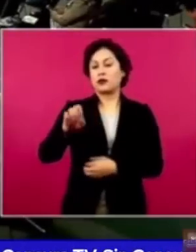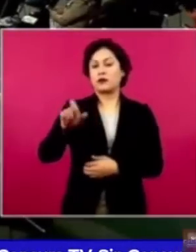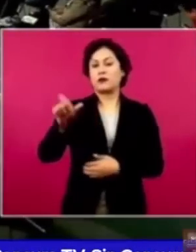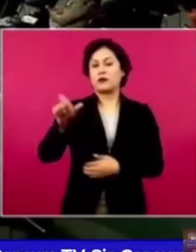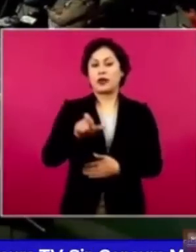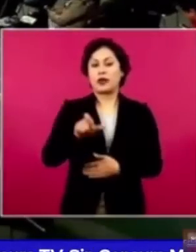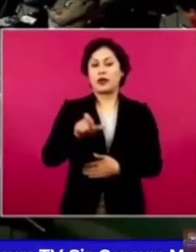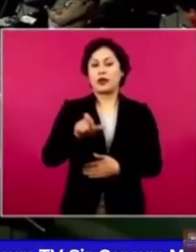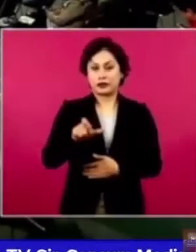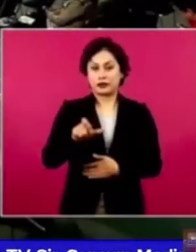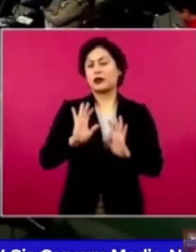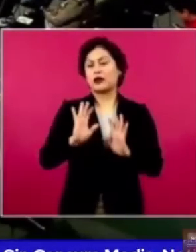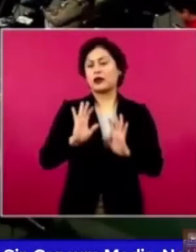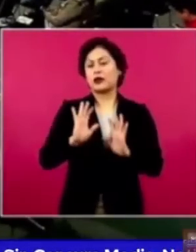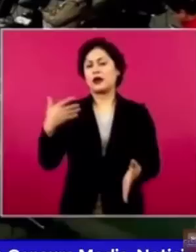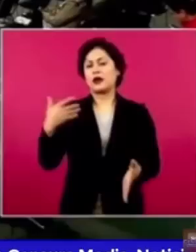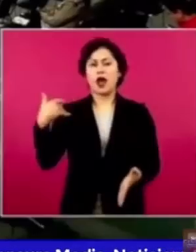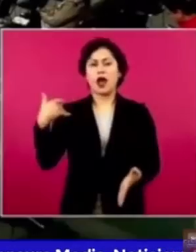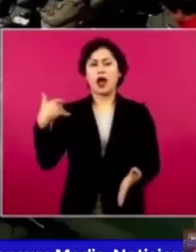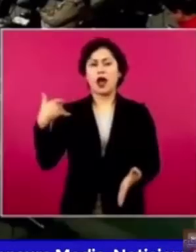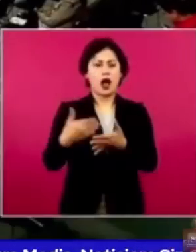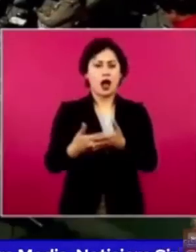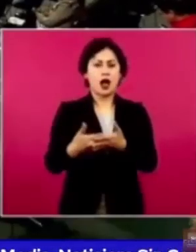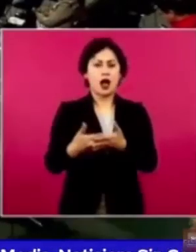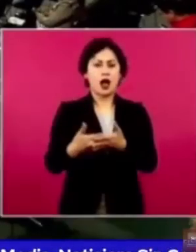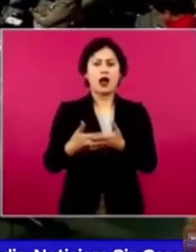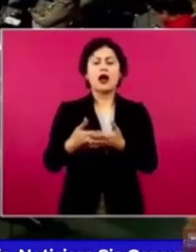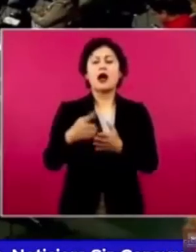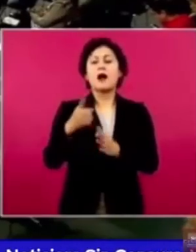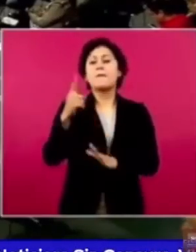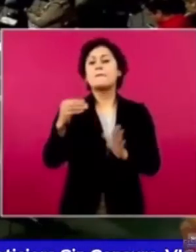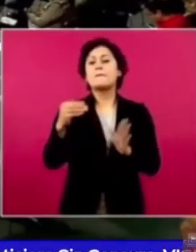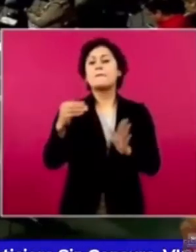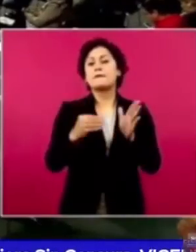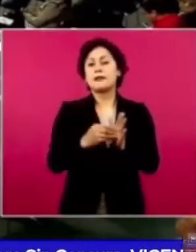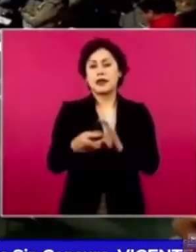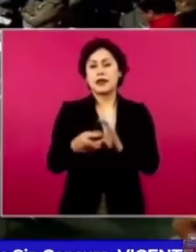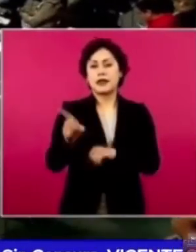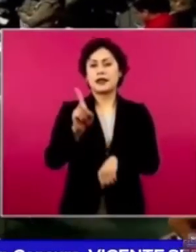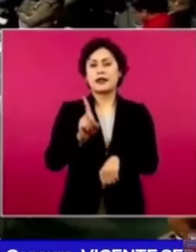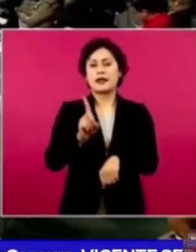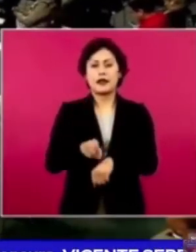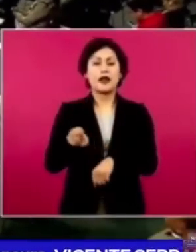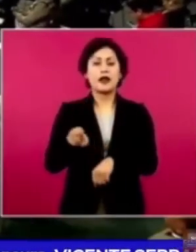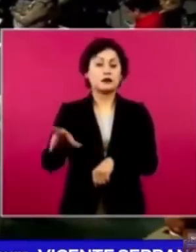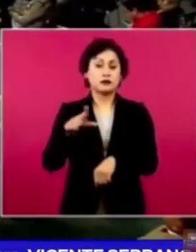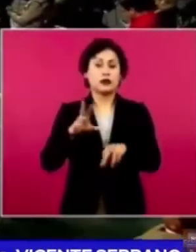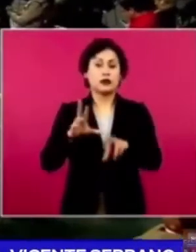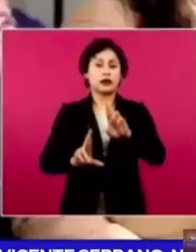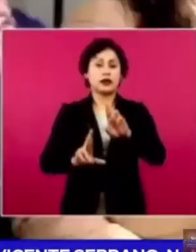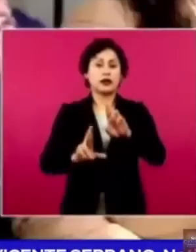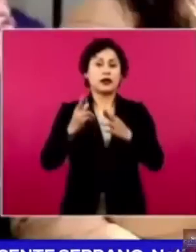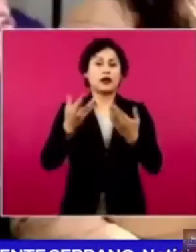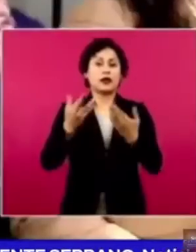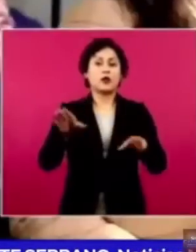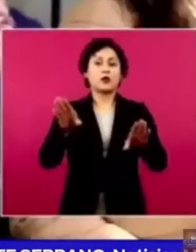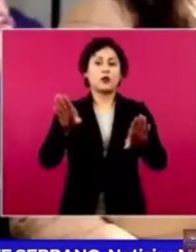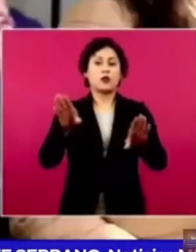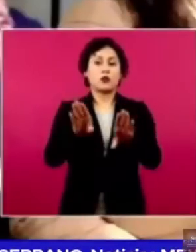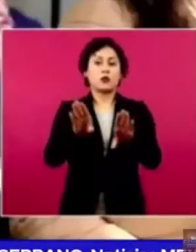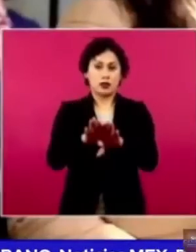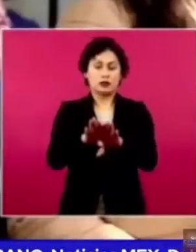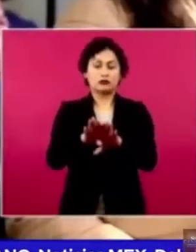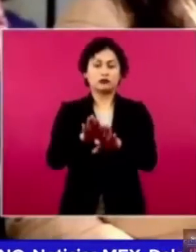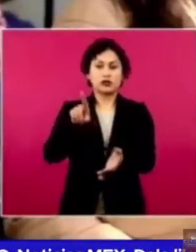Pues ya han pasado más de 1000 días de la huelga en la que está y hay una serie